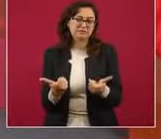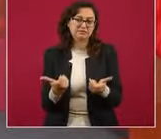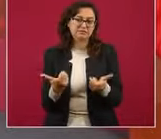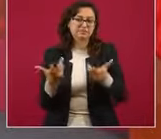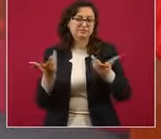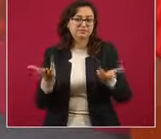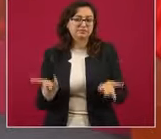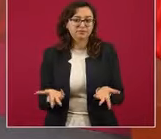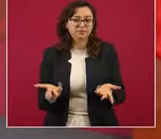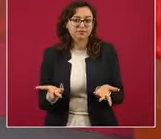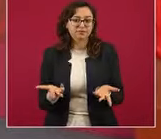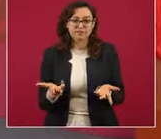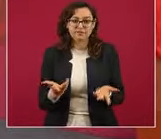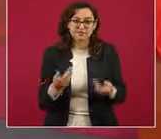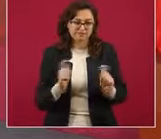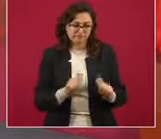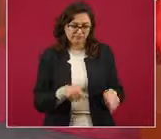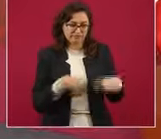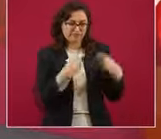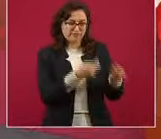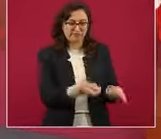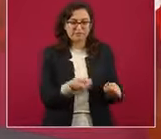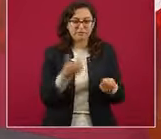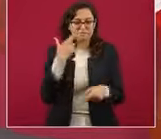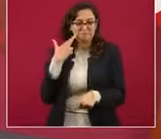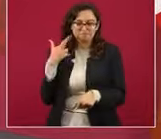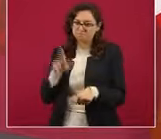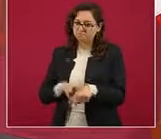Les daban los cargos para robar. En el caso de las aduanas,